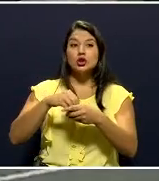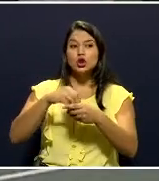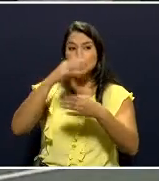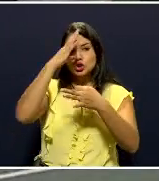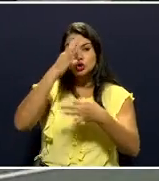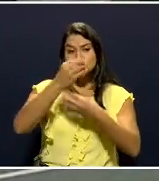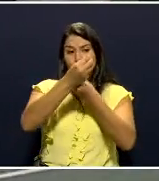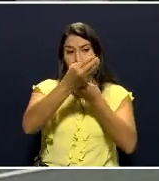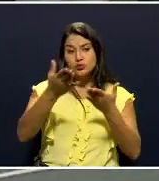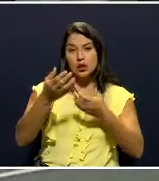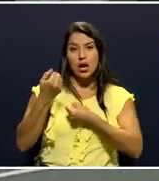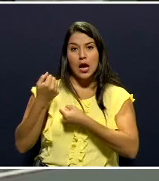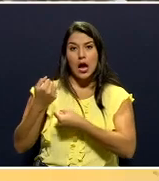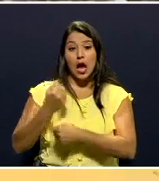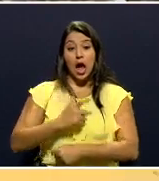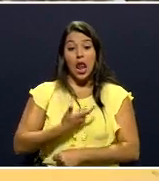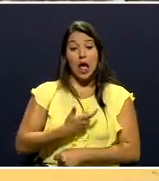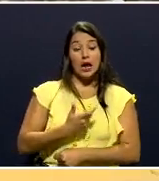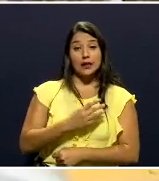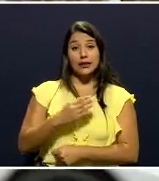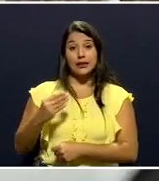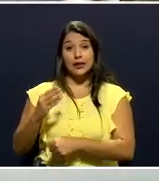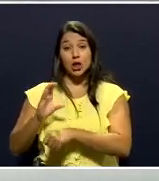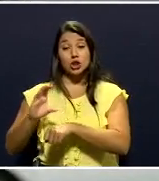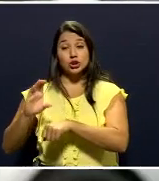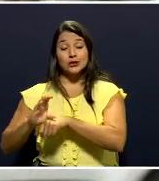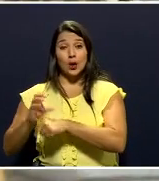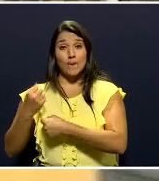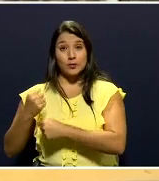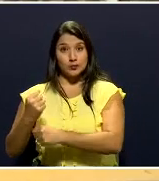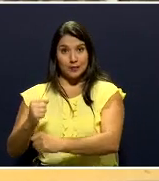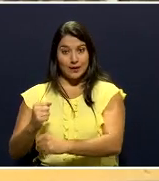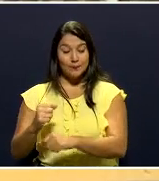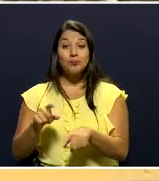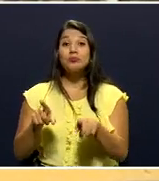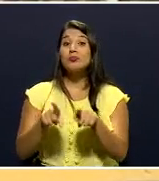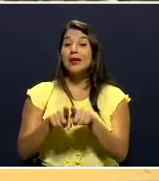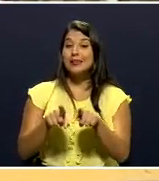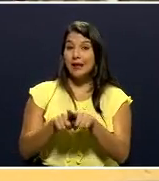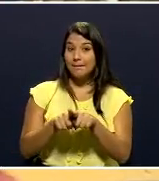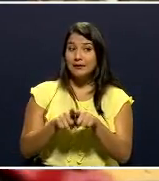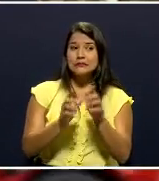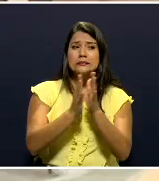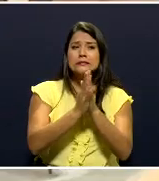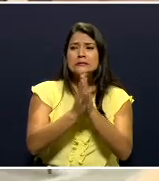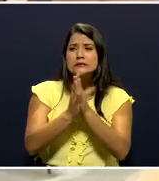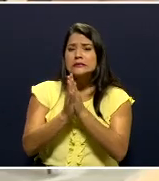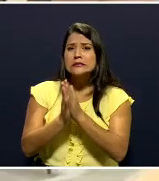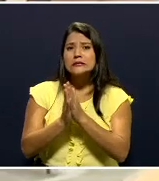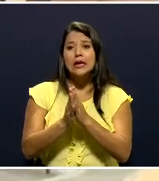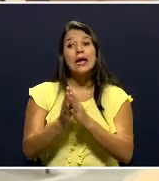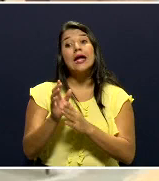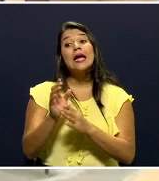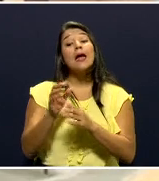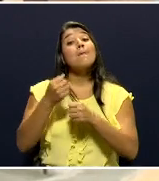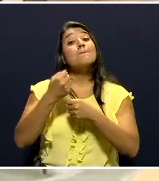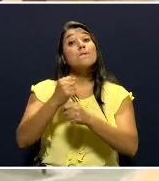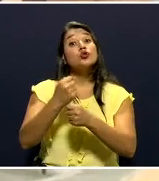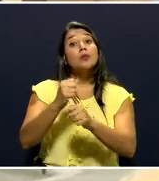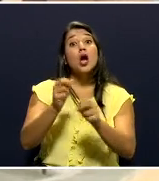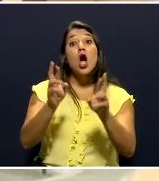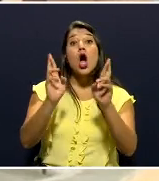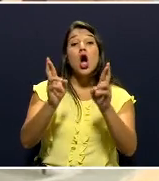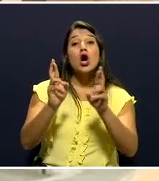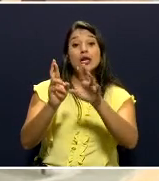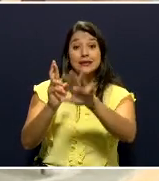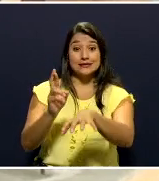giradas a las alcaldías y a los consejos municipales. Además, se les pidió ser un canal entre el Ministerio de Salud y